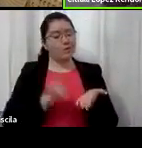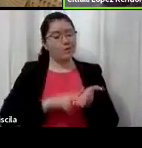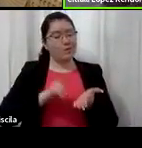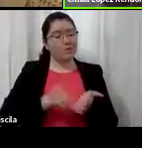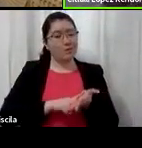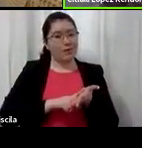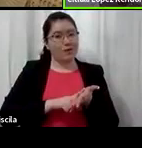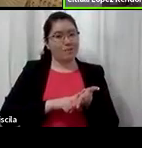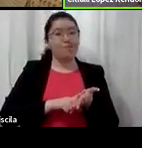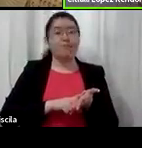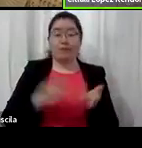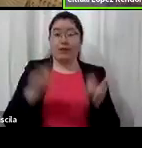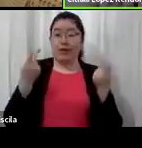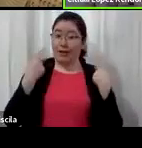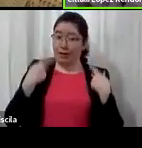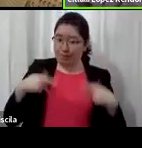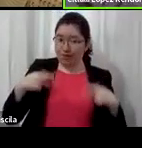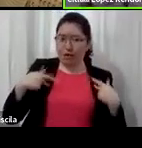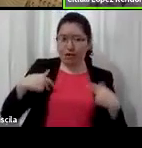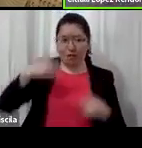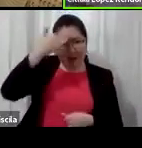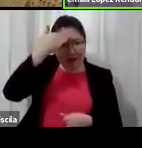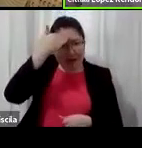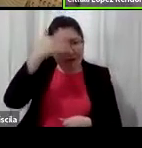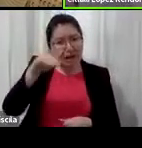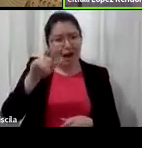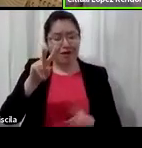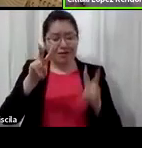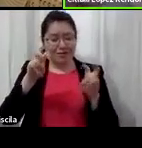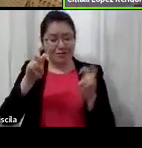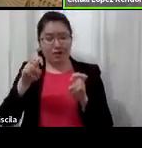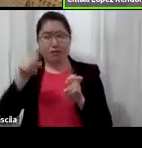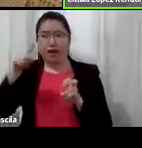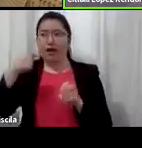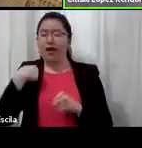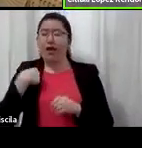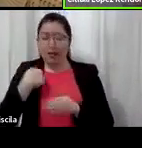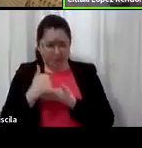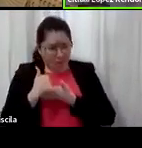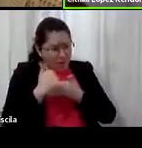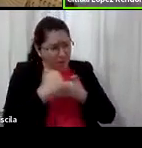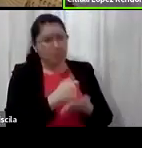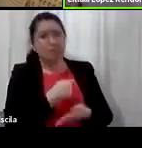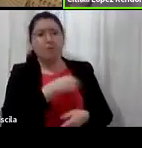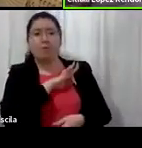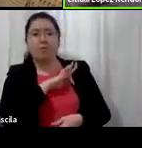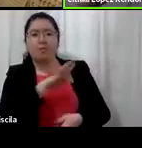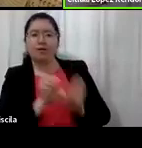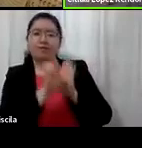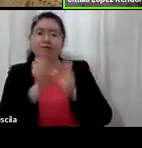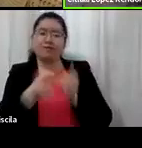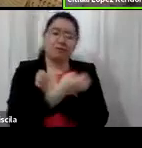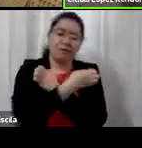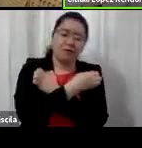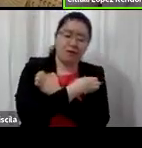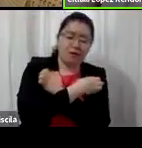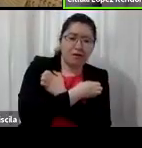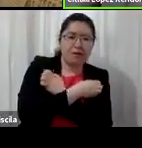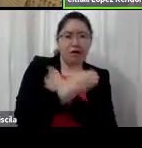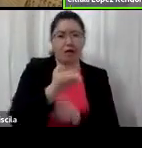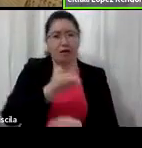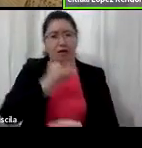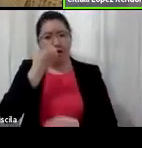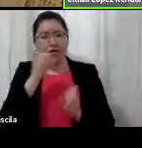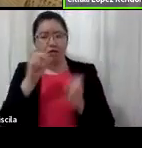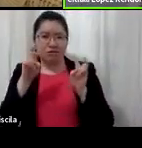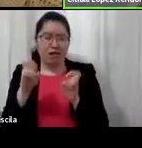algún tema se sienten capaces de cuidar al otro desde lo académico, desde lo emocional, como lo planteaba el